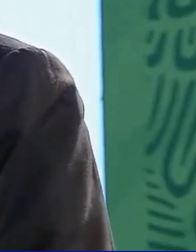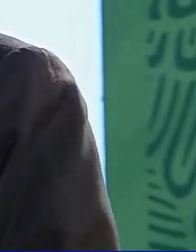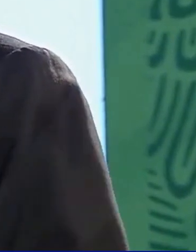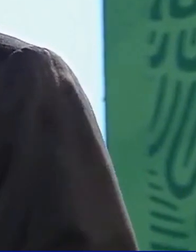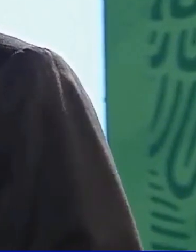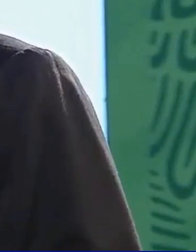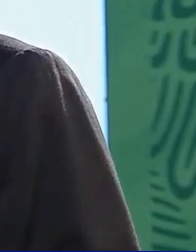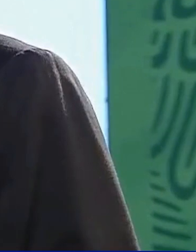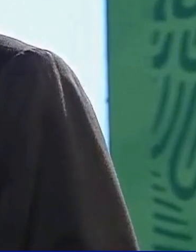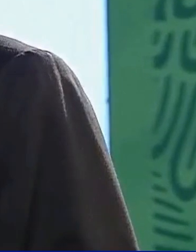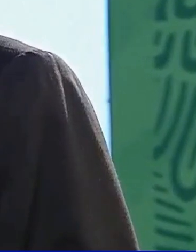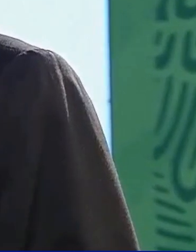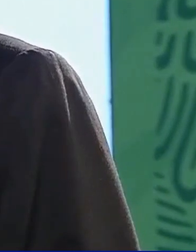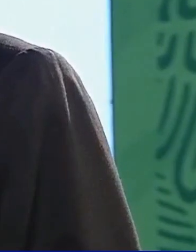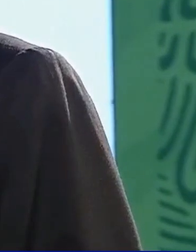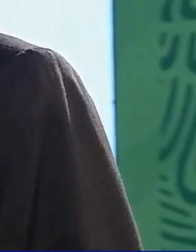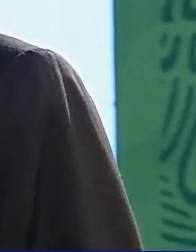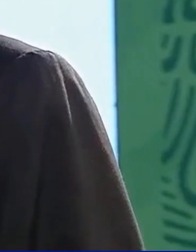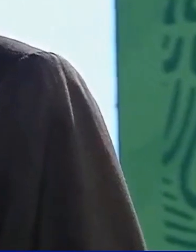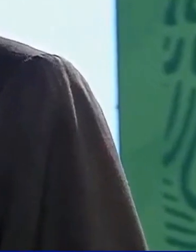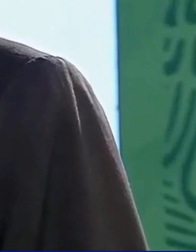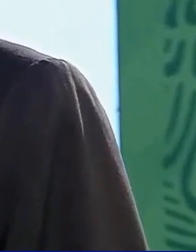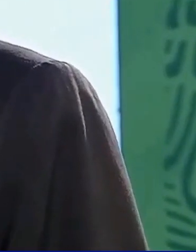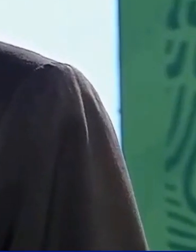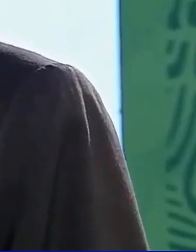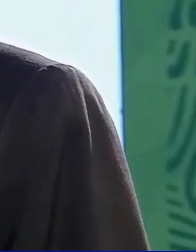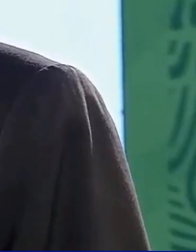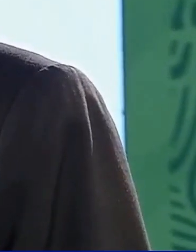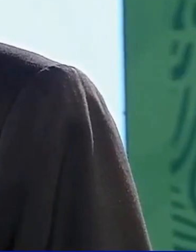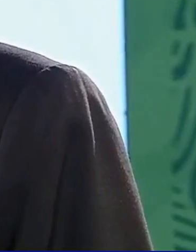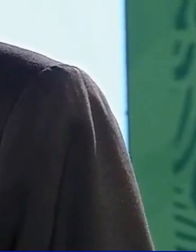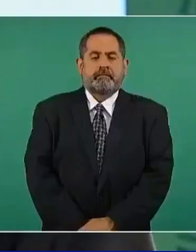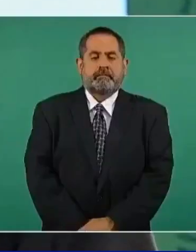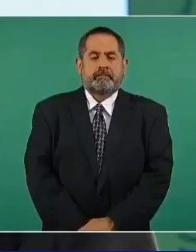indicio, una mala señal.